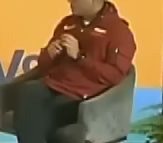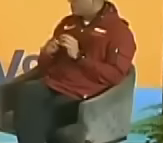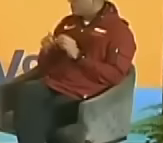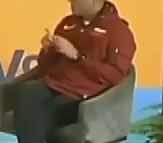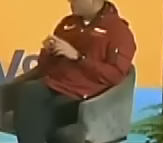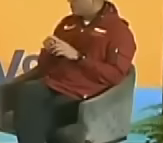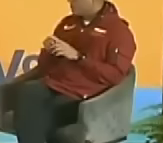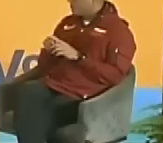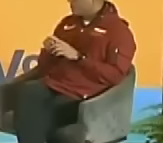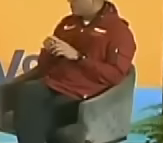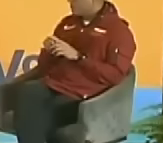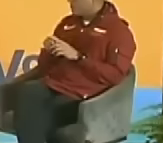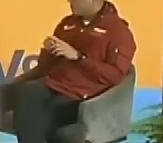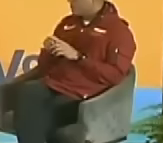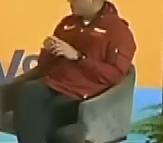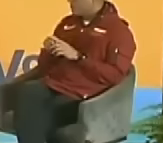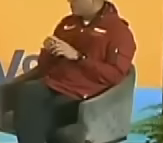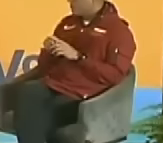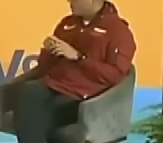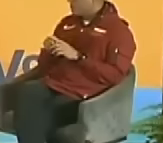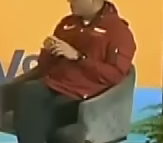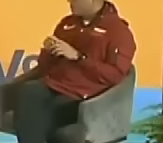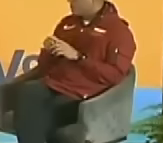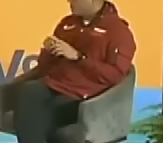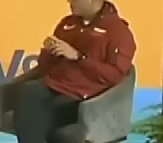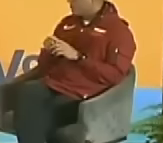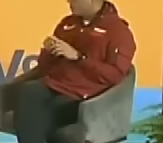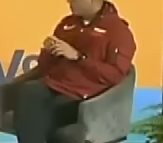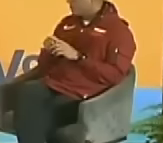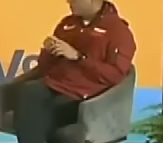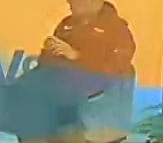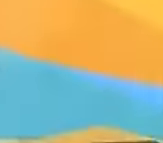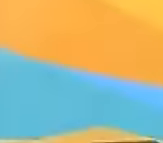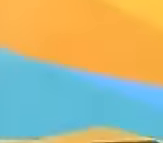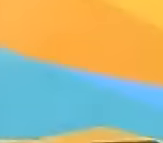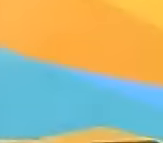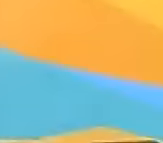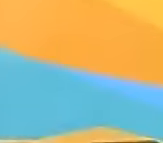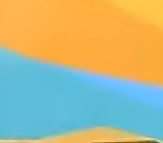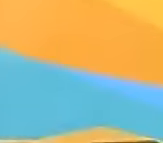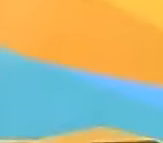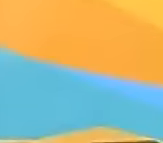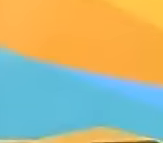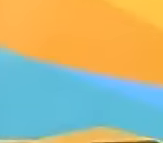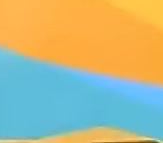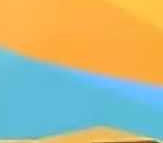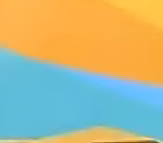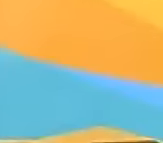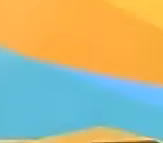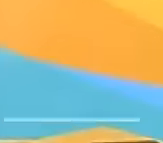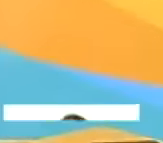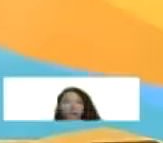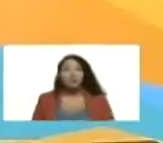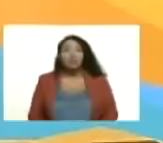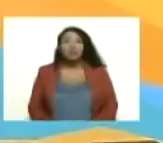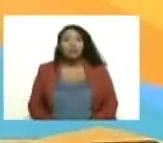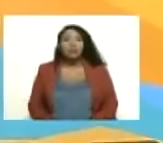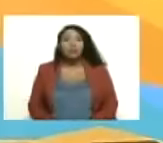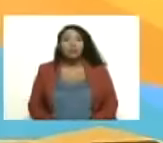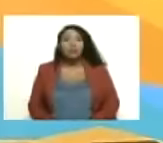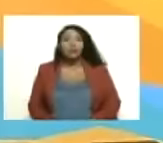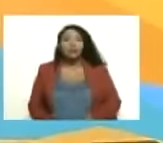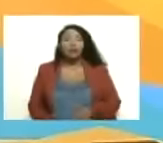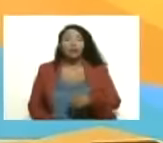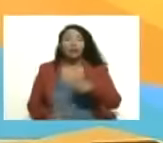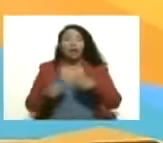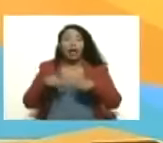opinión para tomar su decisión su puesto de batalla su puesto de trabajo en la reconquista de el territorio de